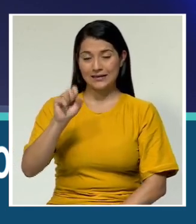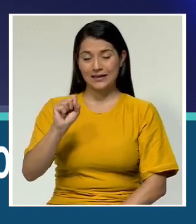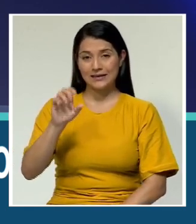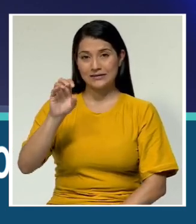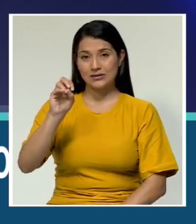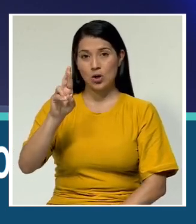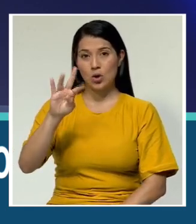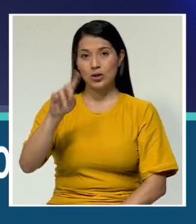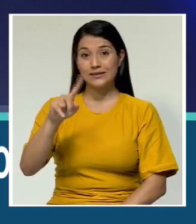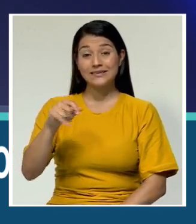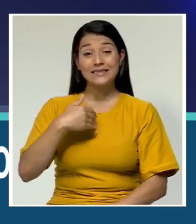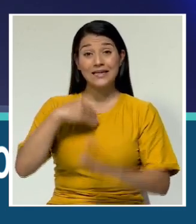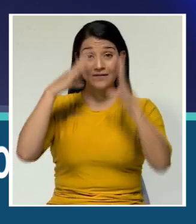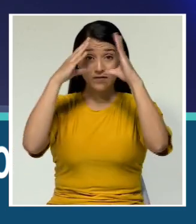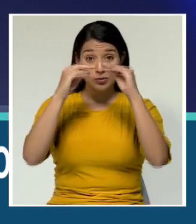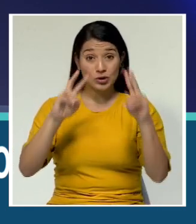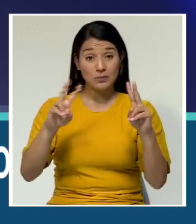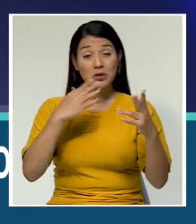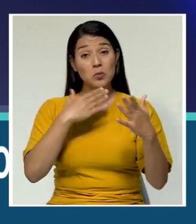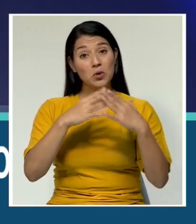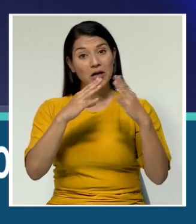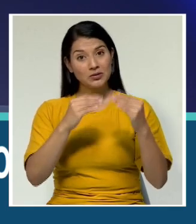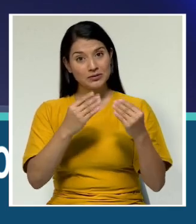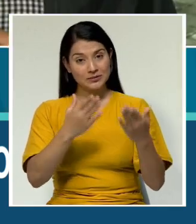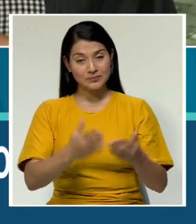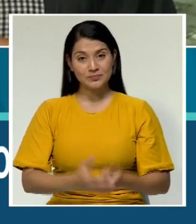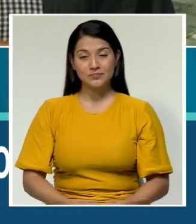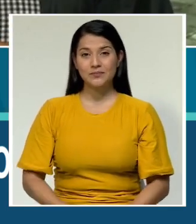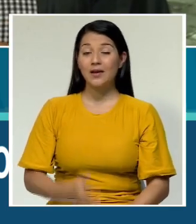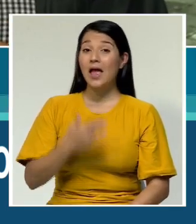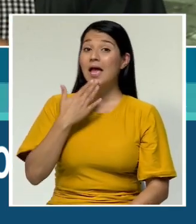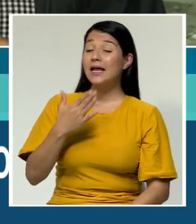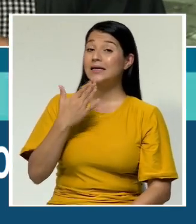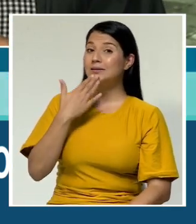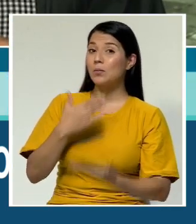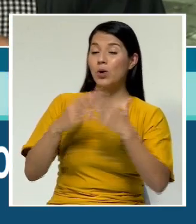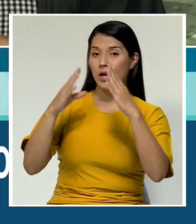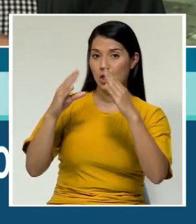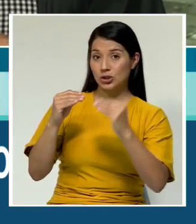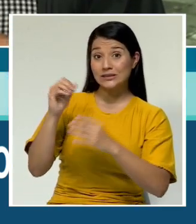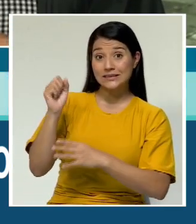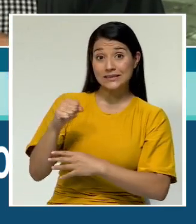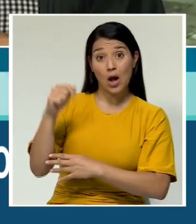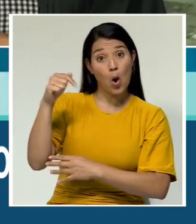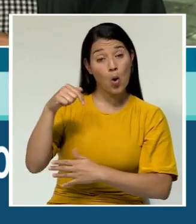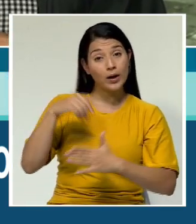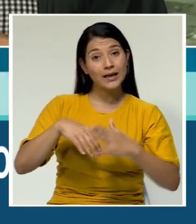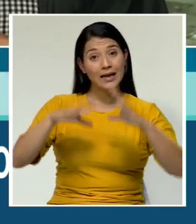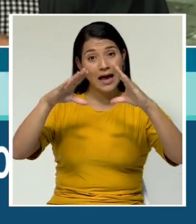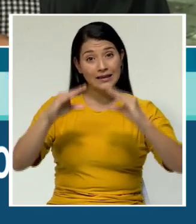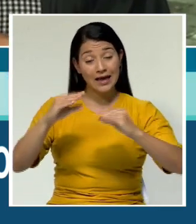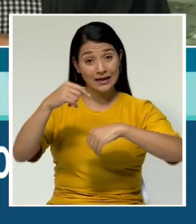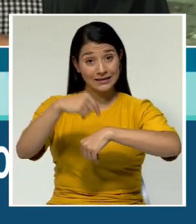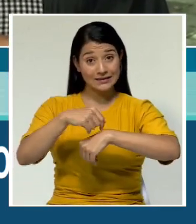toma de la posesión del próximo domingo. El periodista Andrés Ortiz nos informa en vivo. Adelante, Andrés, muy buenas noches.